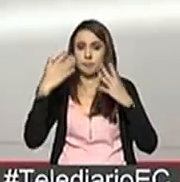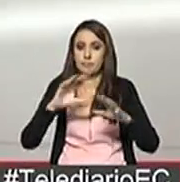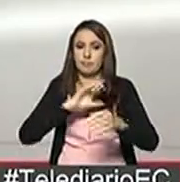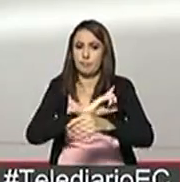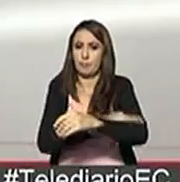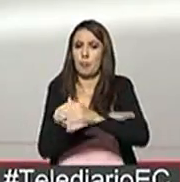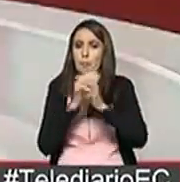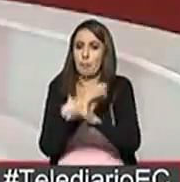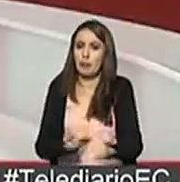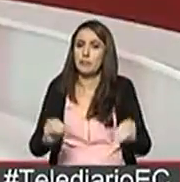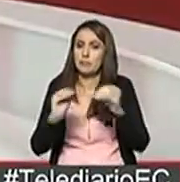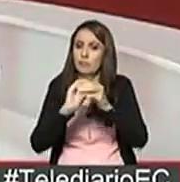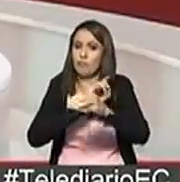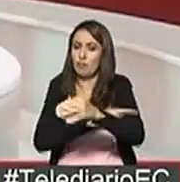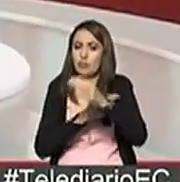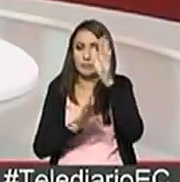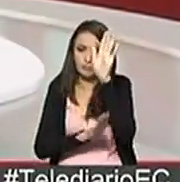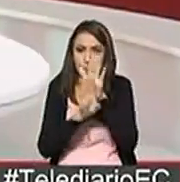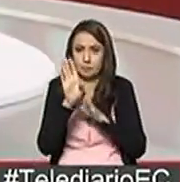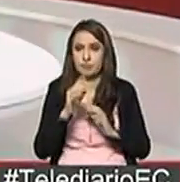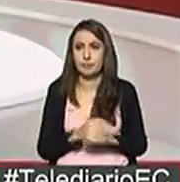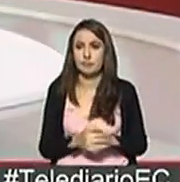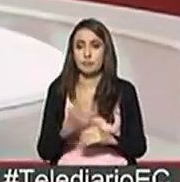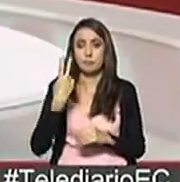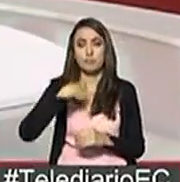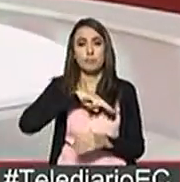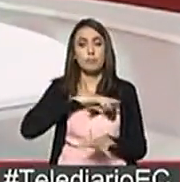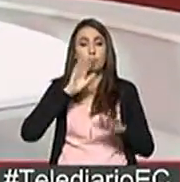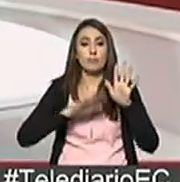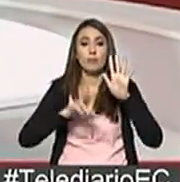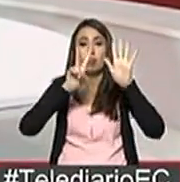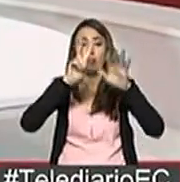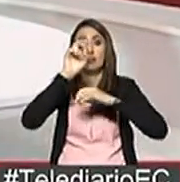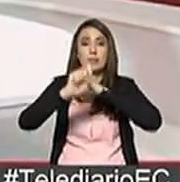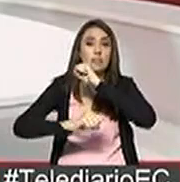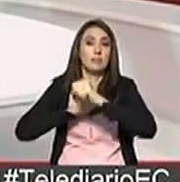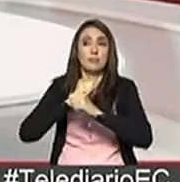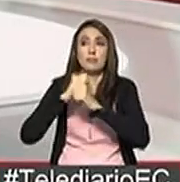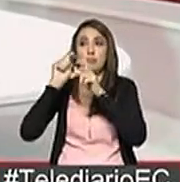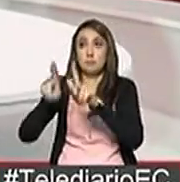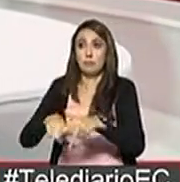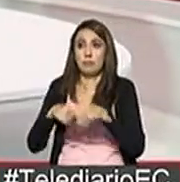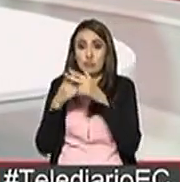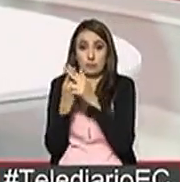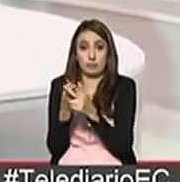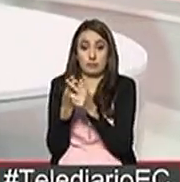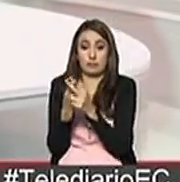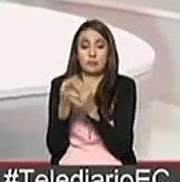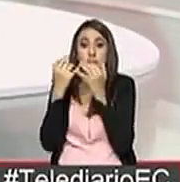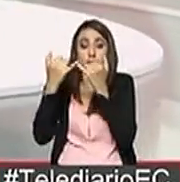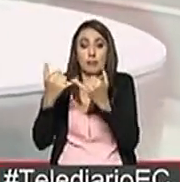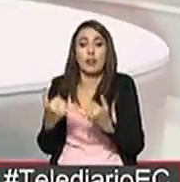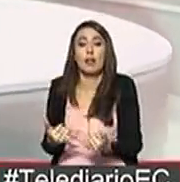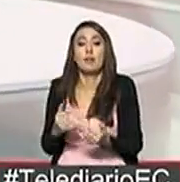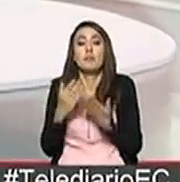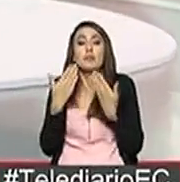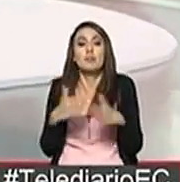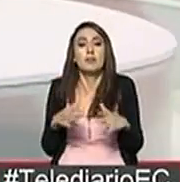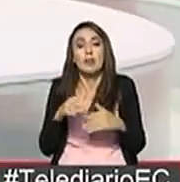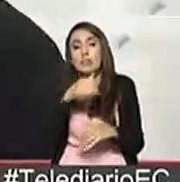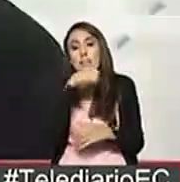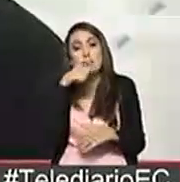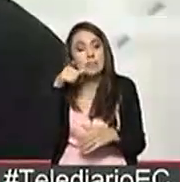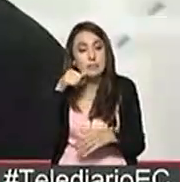¿no? Sí, definitivamente. O sea, nosotros vamos alrededor de 7 años desde que empezó el boom cervecero en Ecuador. Ajá. Y bueno, hemos